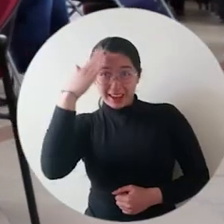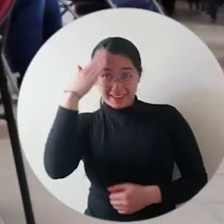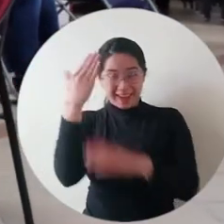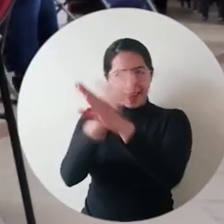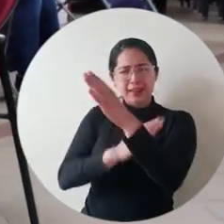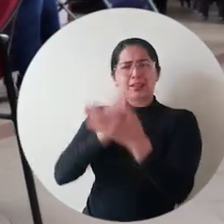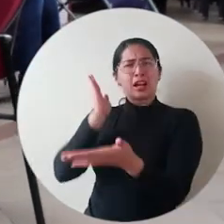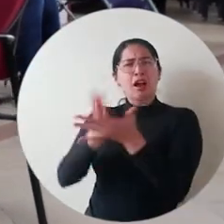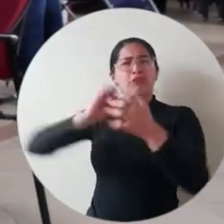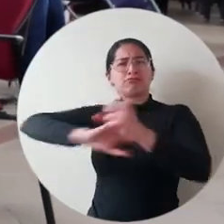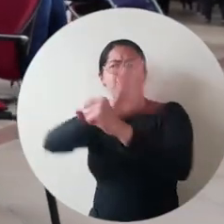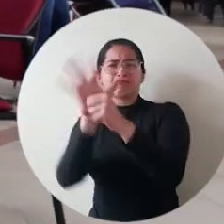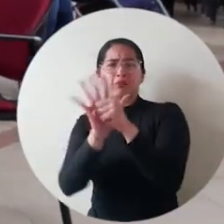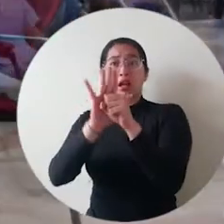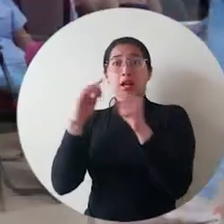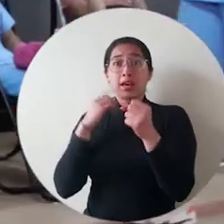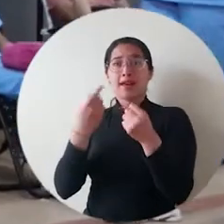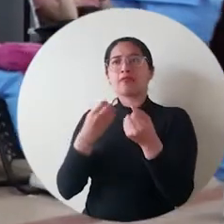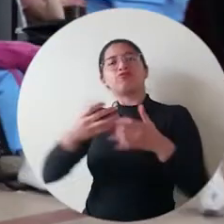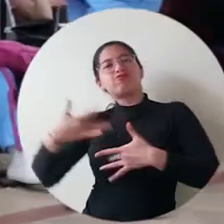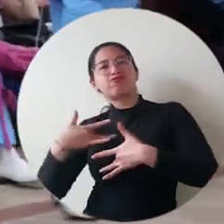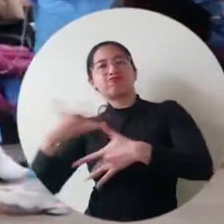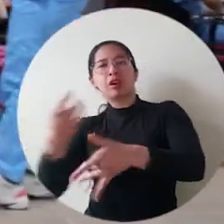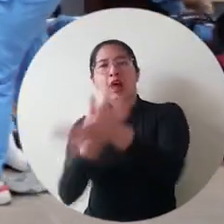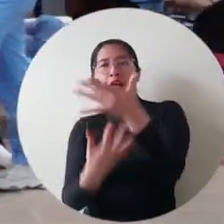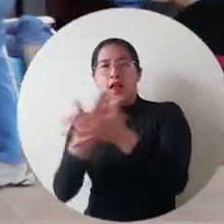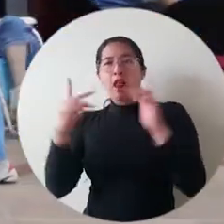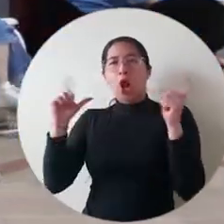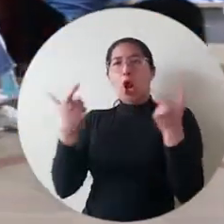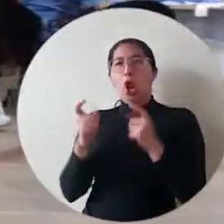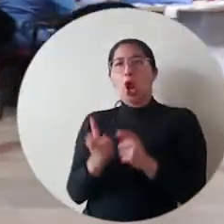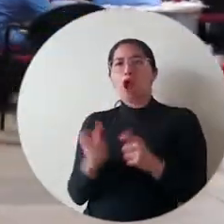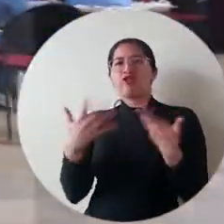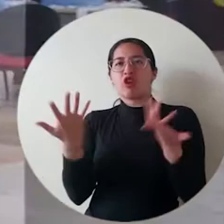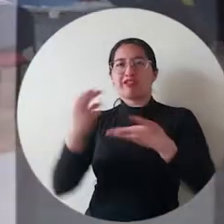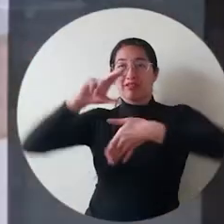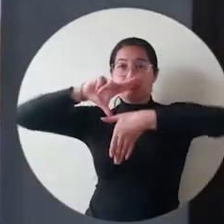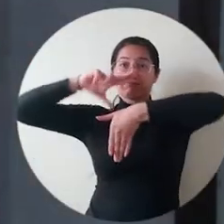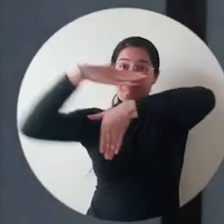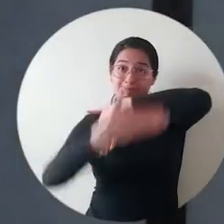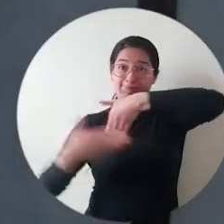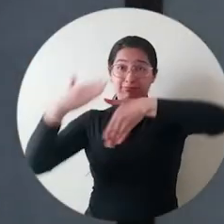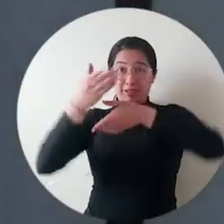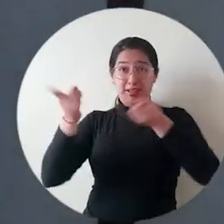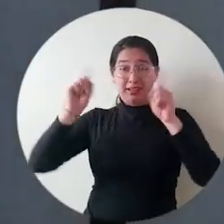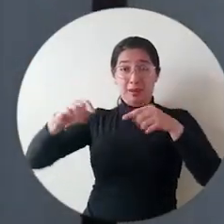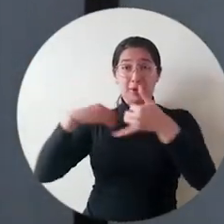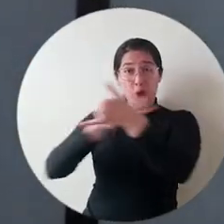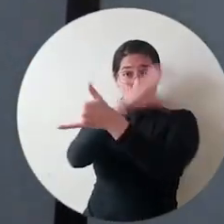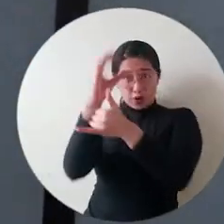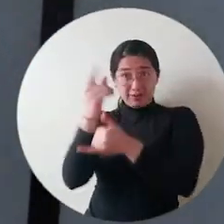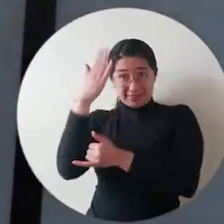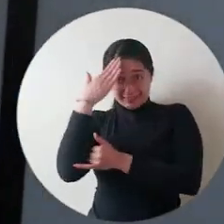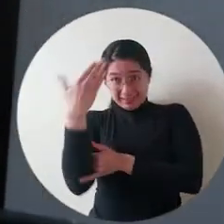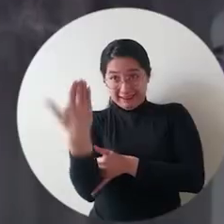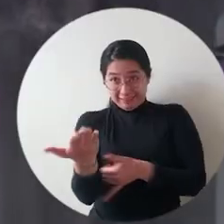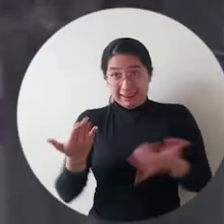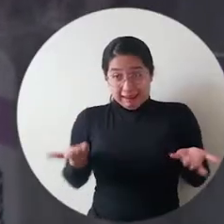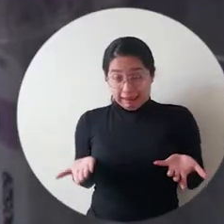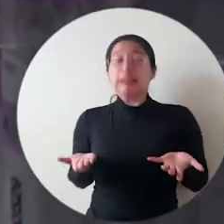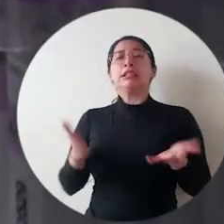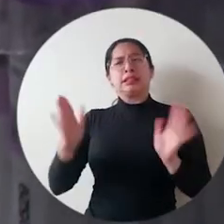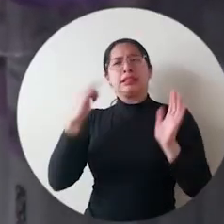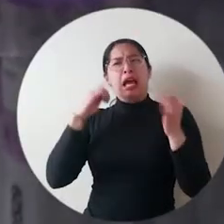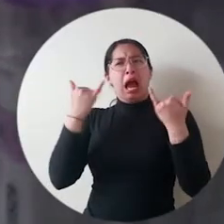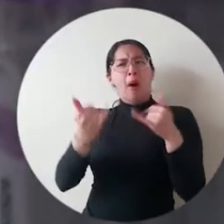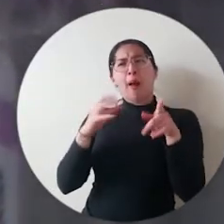¿Sabía que durante la pandemia disminuyó un 20% la donación de sangre en América Latina y el Caribe? Ante este panorama de escasez en los